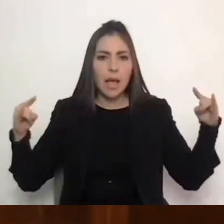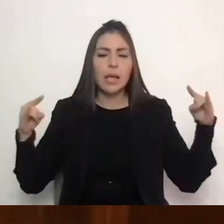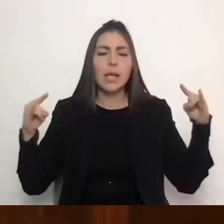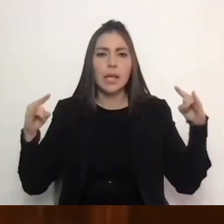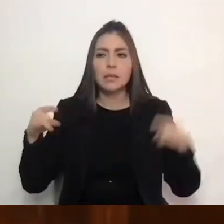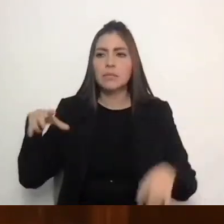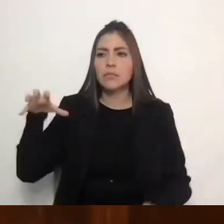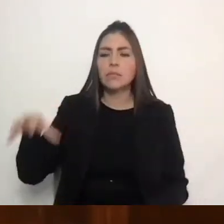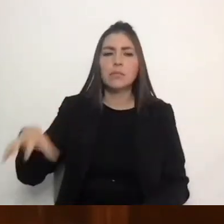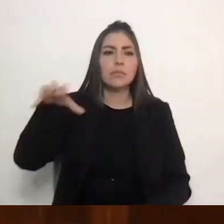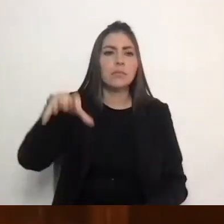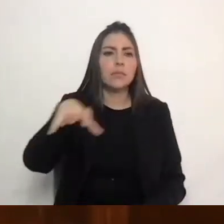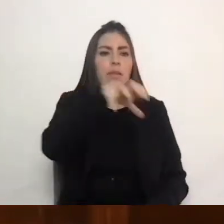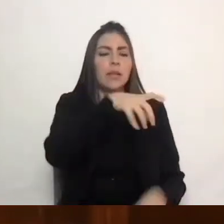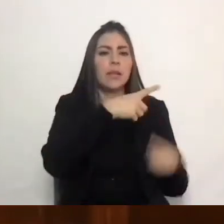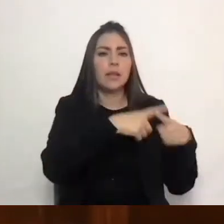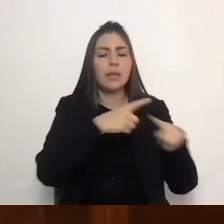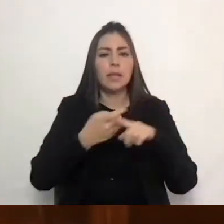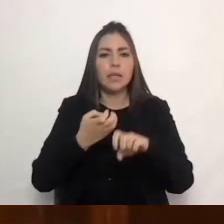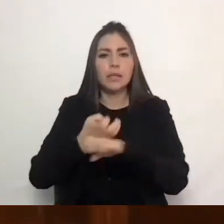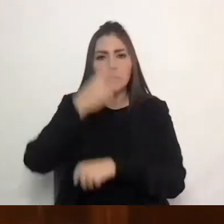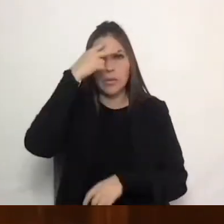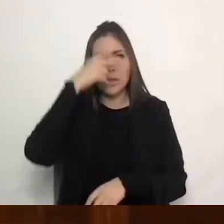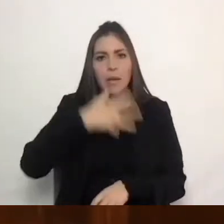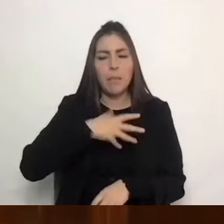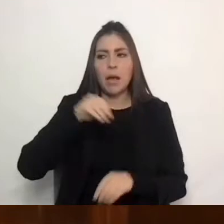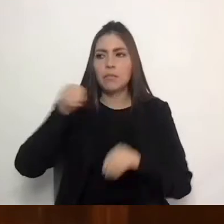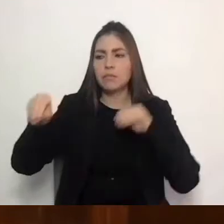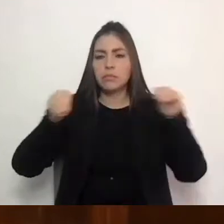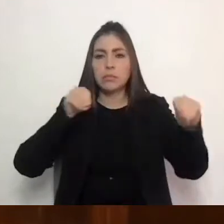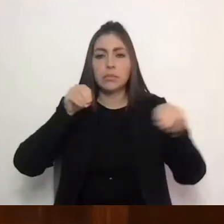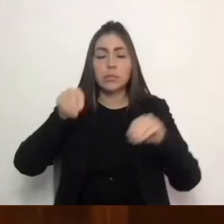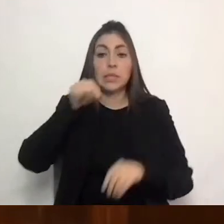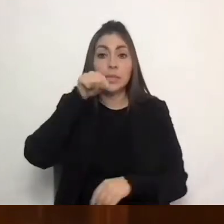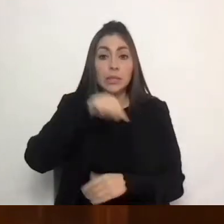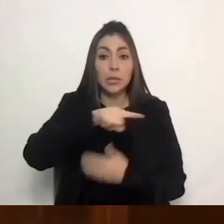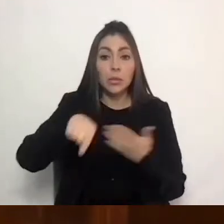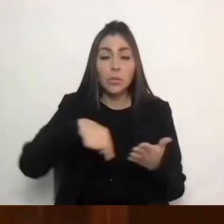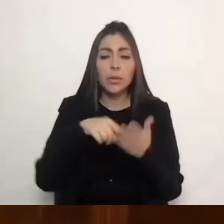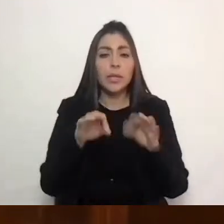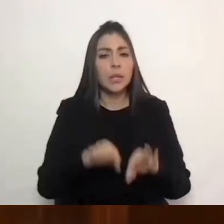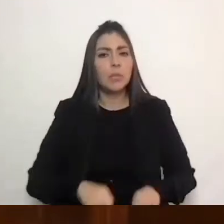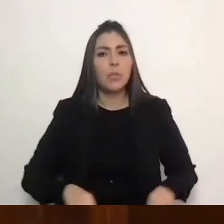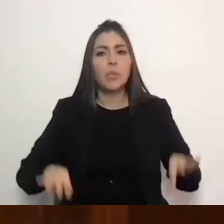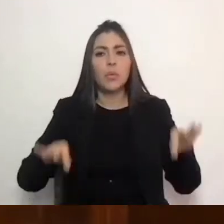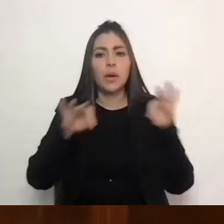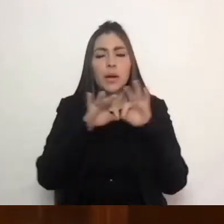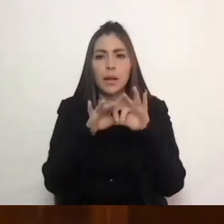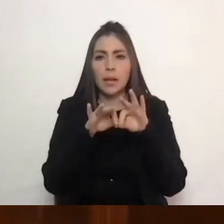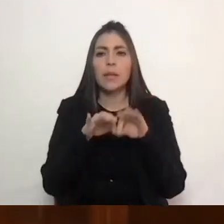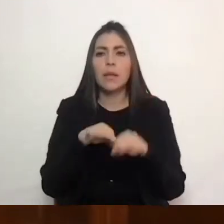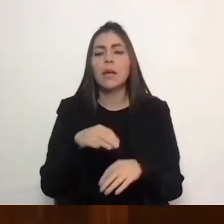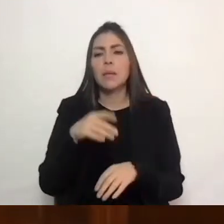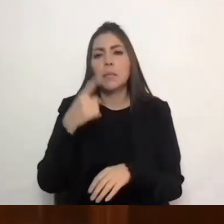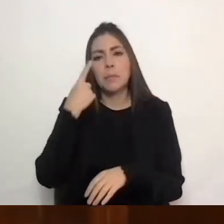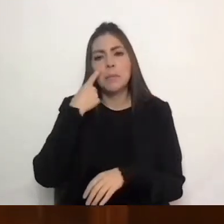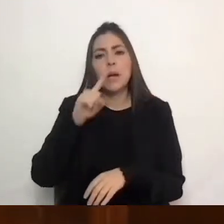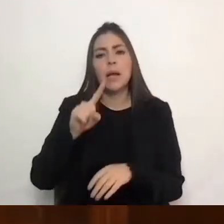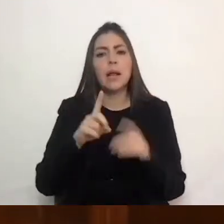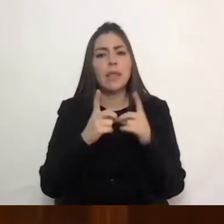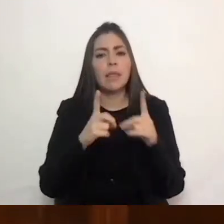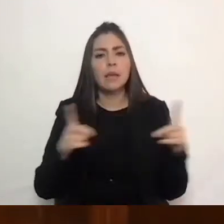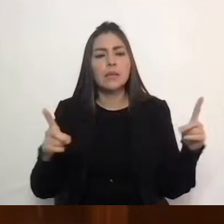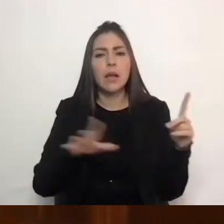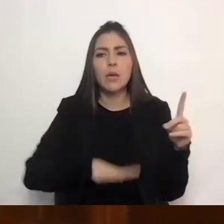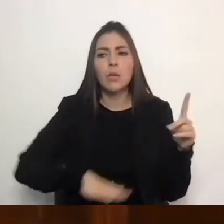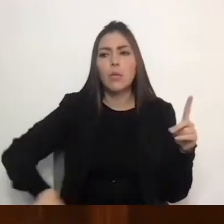en el territorio estatal, los cuales son núcleos fundamentales para la preservación y desarrollo del tejido